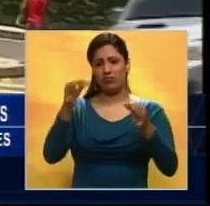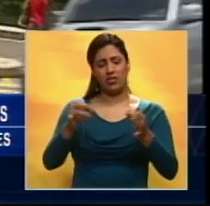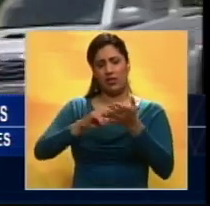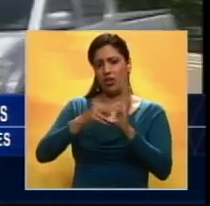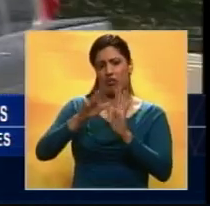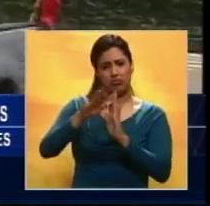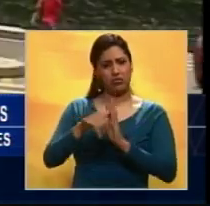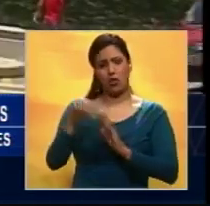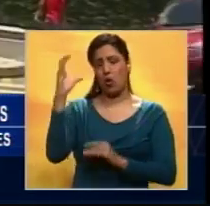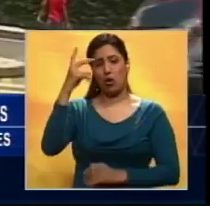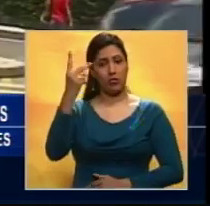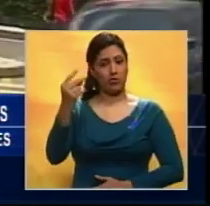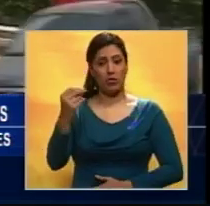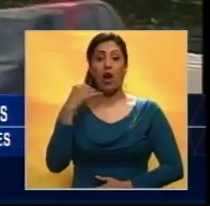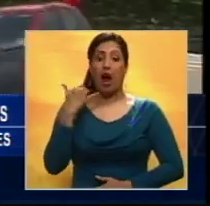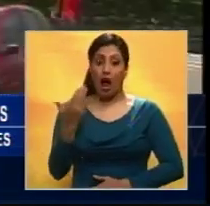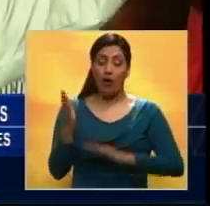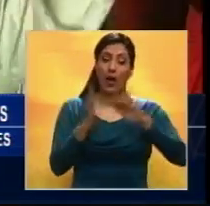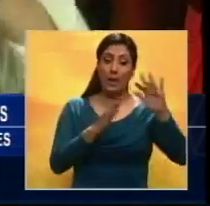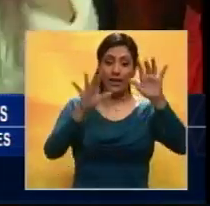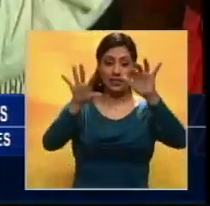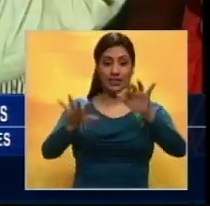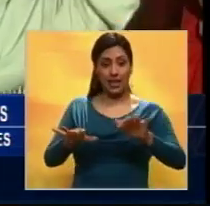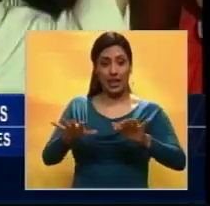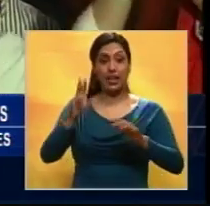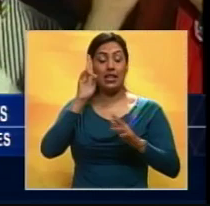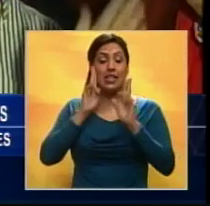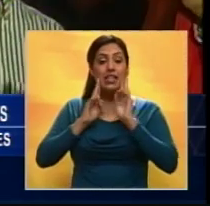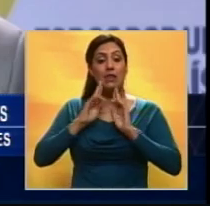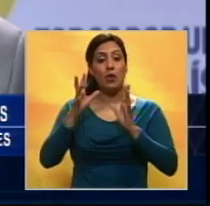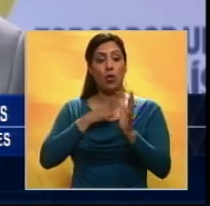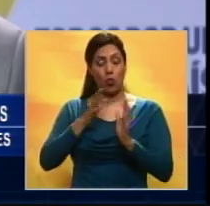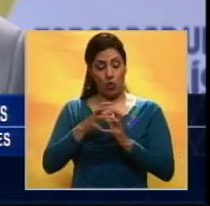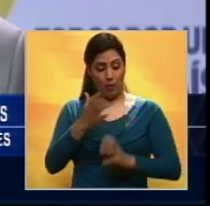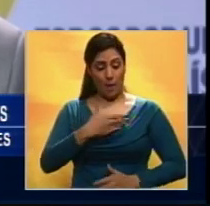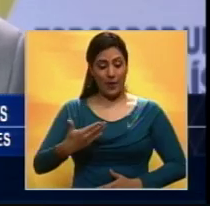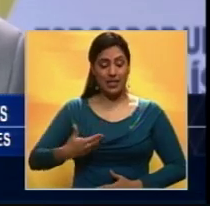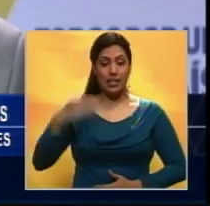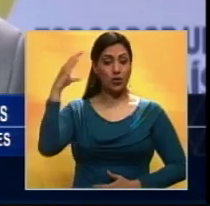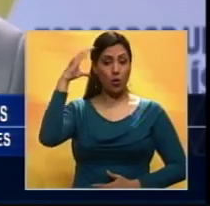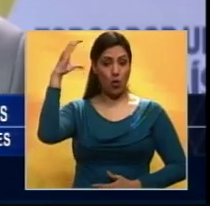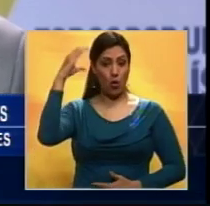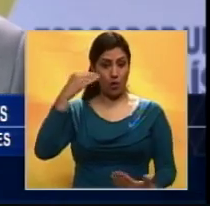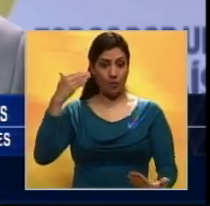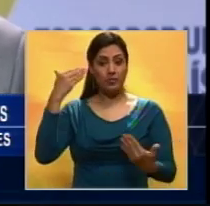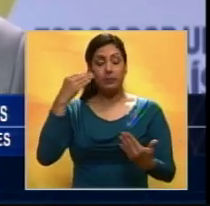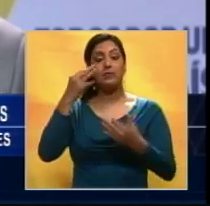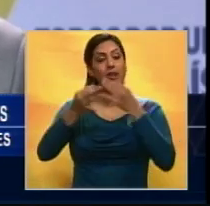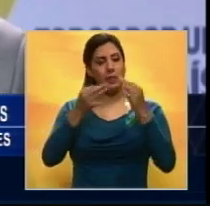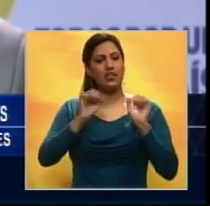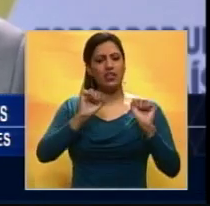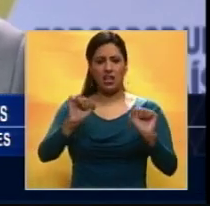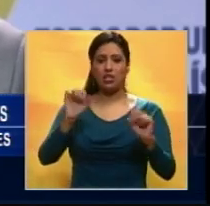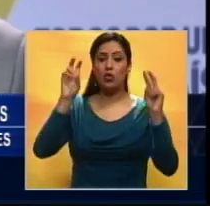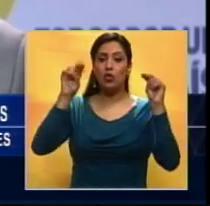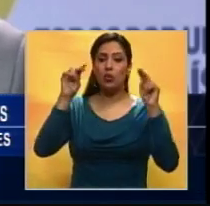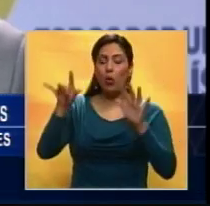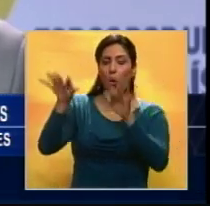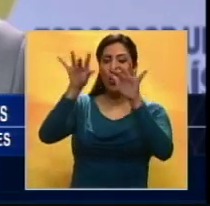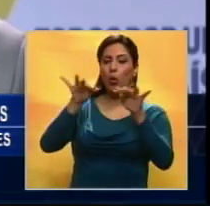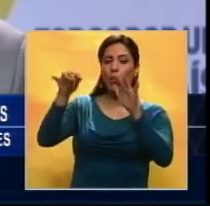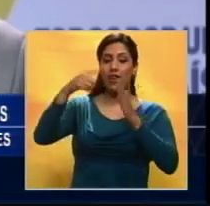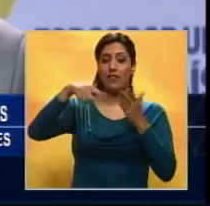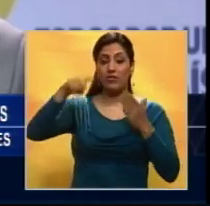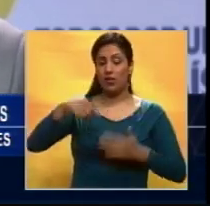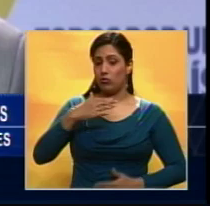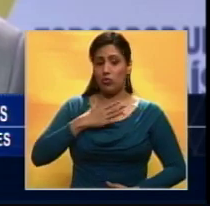un delito en Colombia. Por otra parte, el secretario de Transparencia de la Presidencia de Colombia, Camilo Enciso, rechazó los supuestos sobornos al